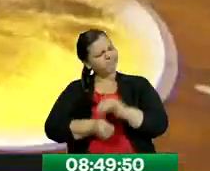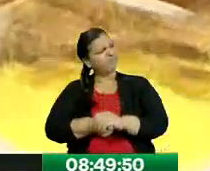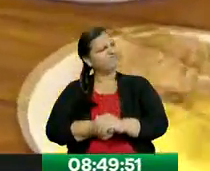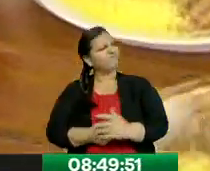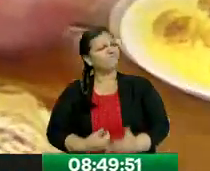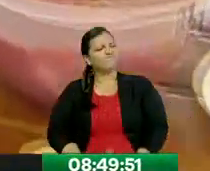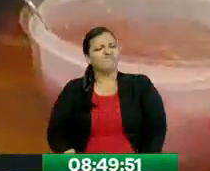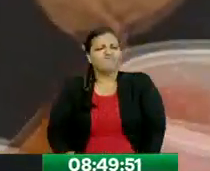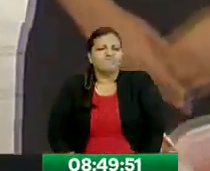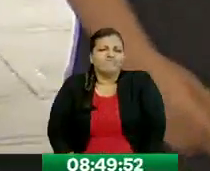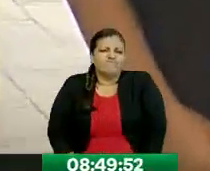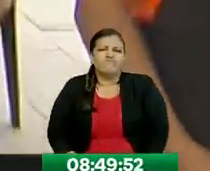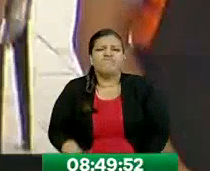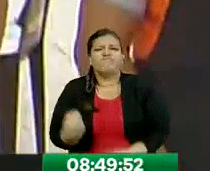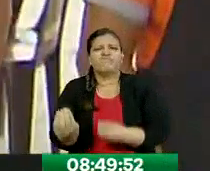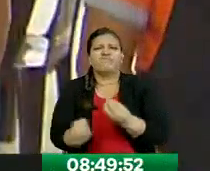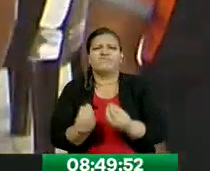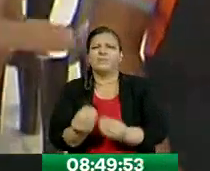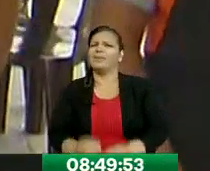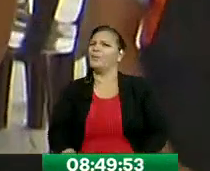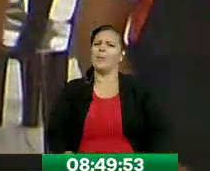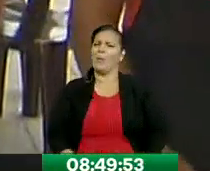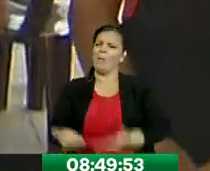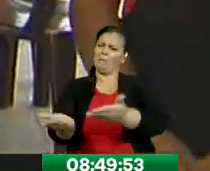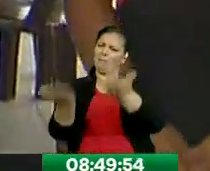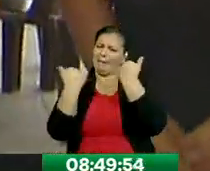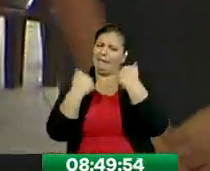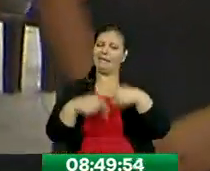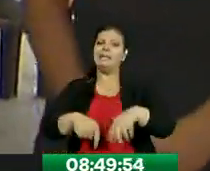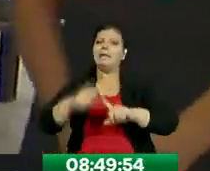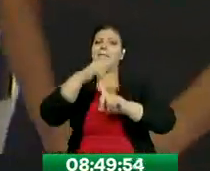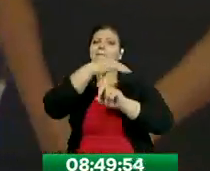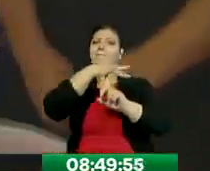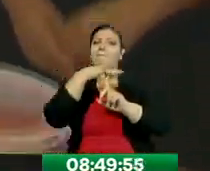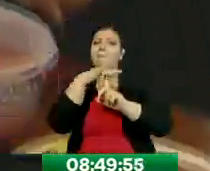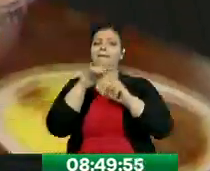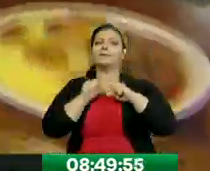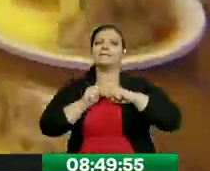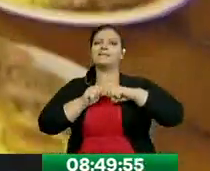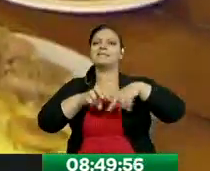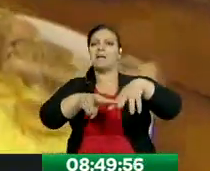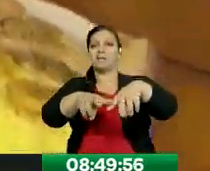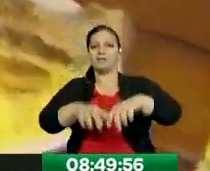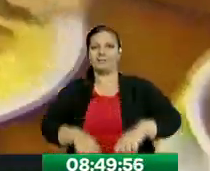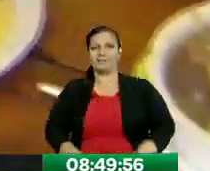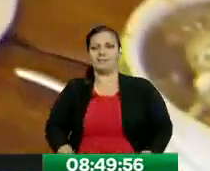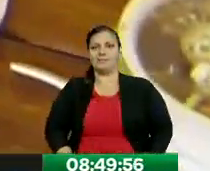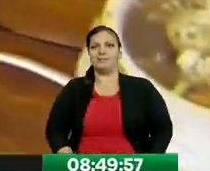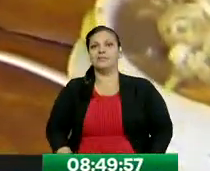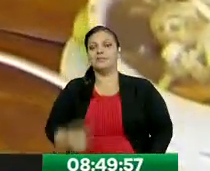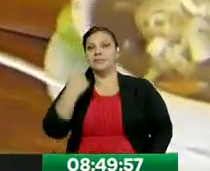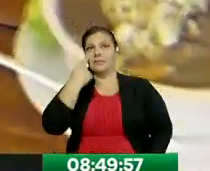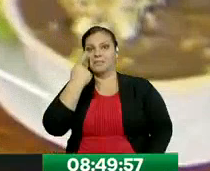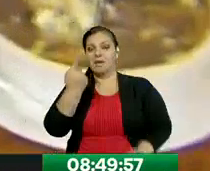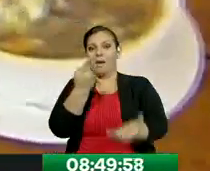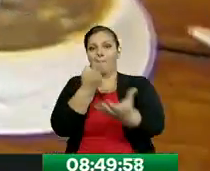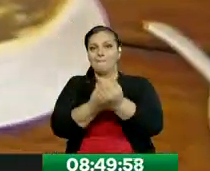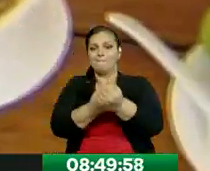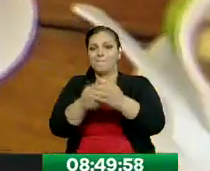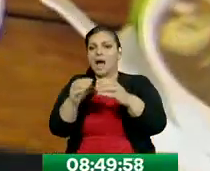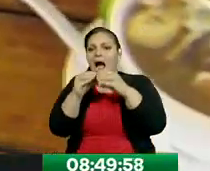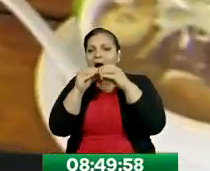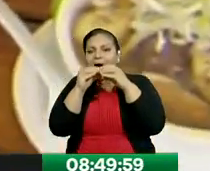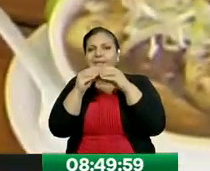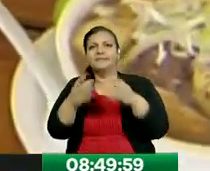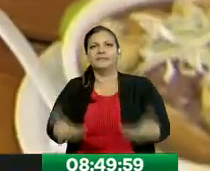Venga, los esperamos aquí en el Parque Samanes Norte de Guayaquil. Miren, el delicioso hot dog, el seco de pollo. Mira, aquí este